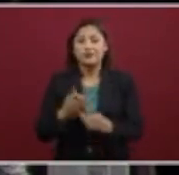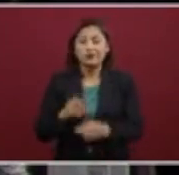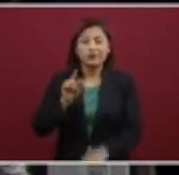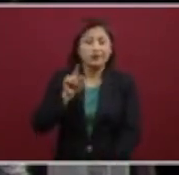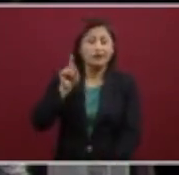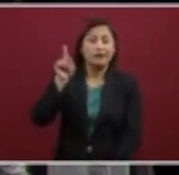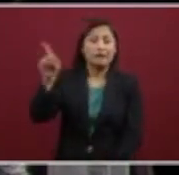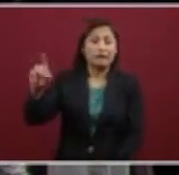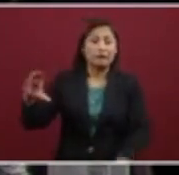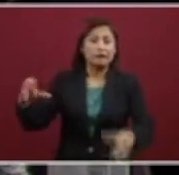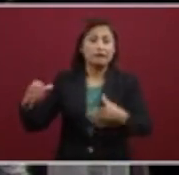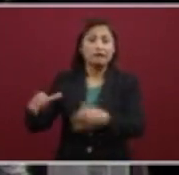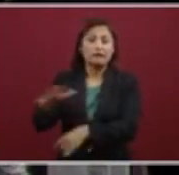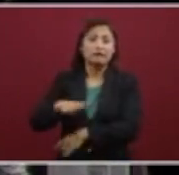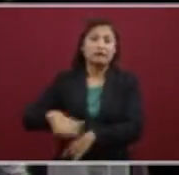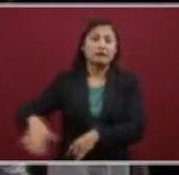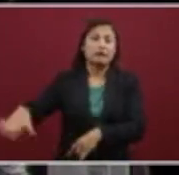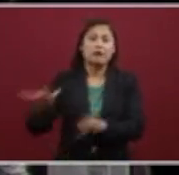zozobra tremendo.